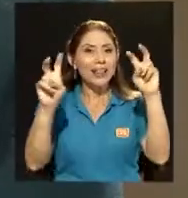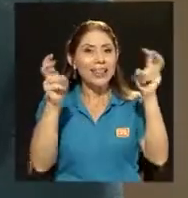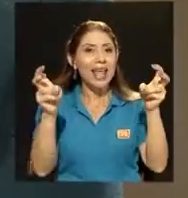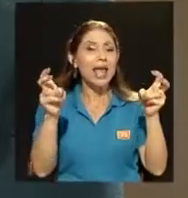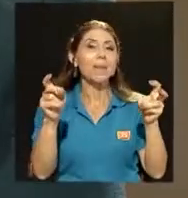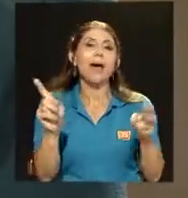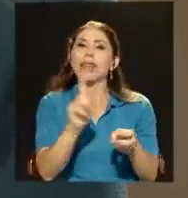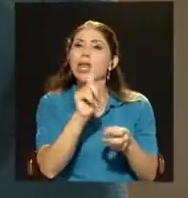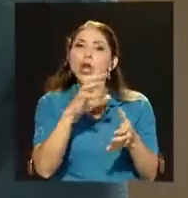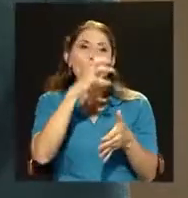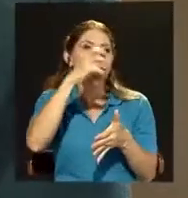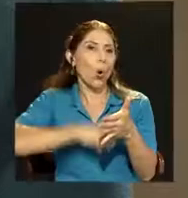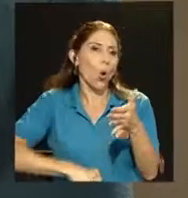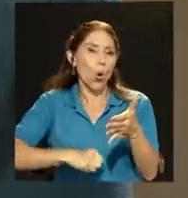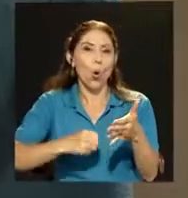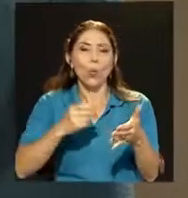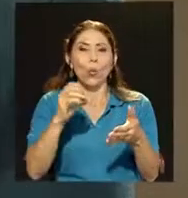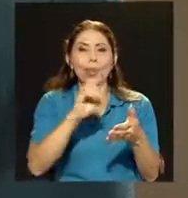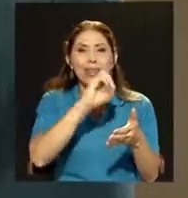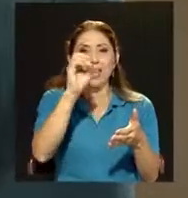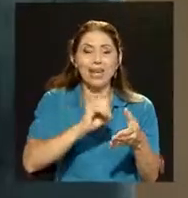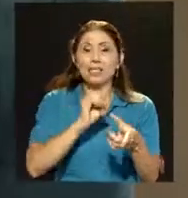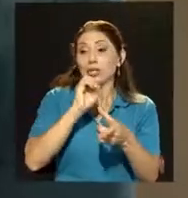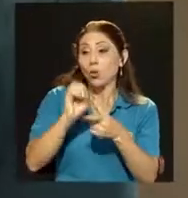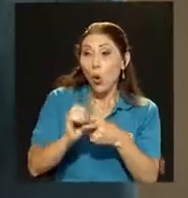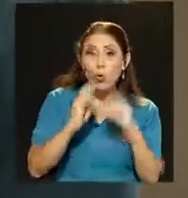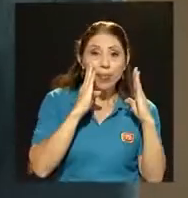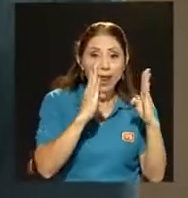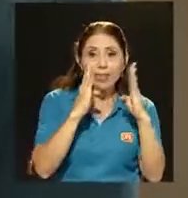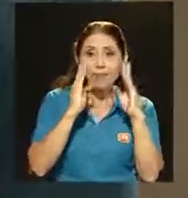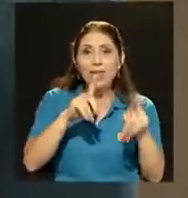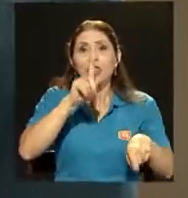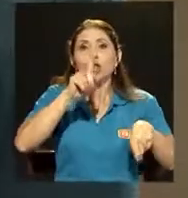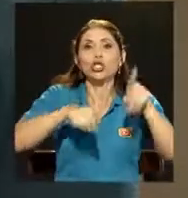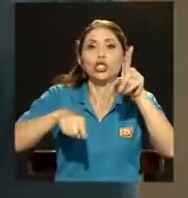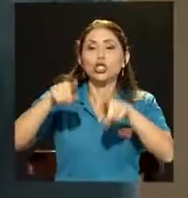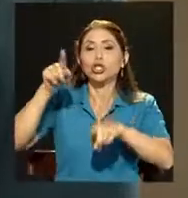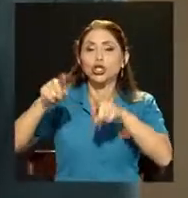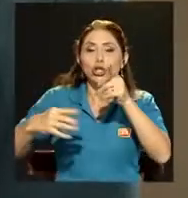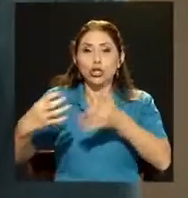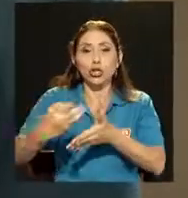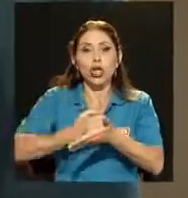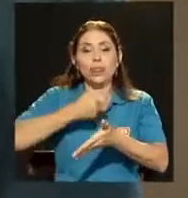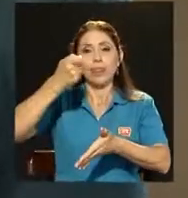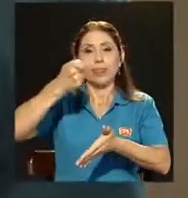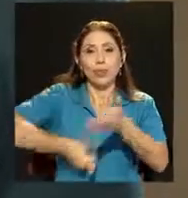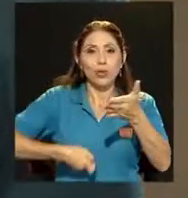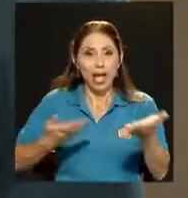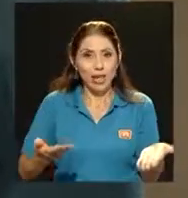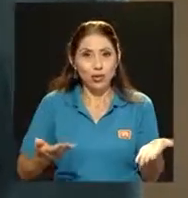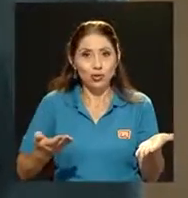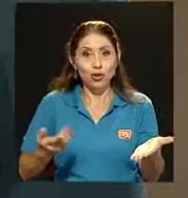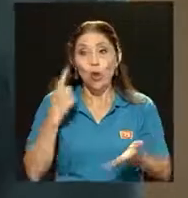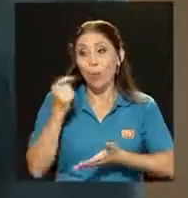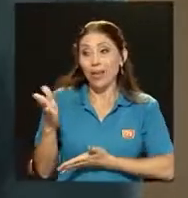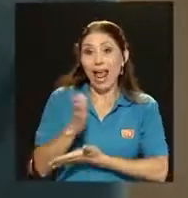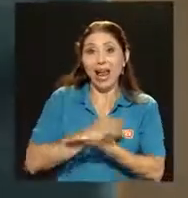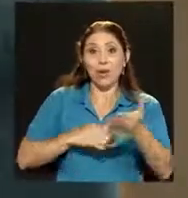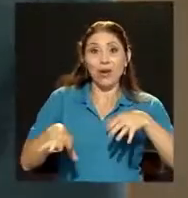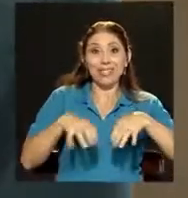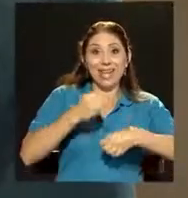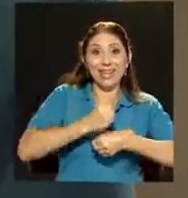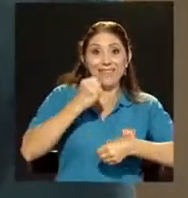los tratamientos tributarios, digamos, y esto es porque hay algunas actividades de la economía que no tributan, que no pagan